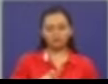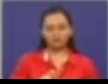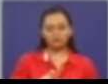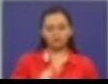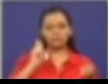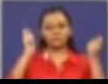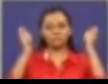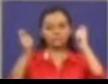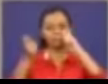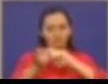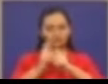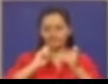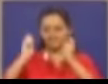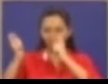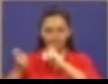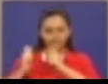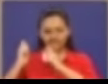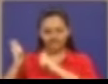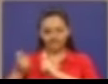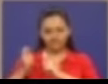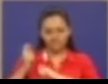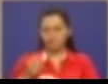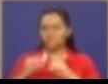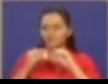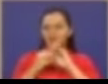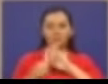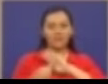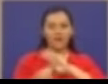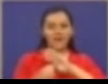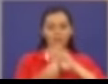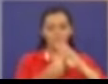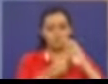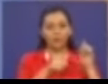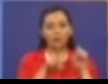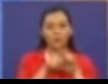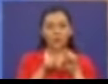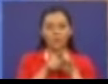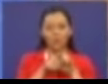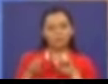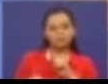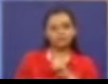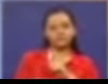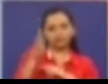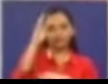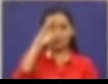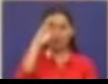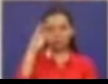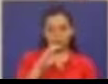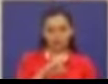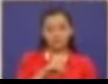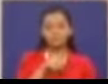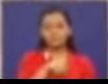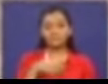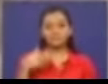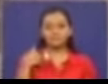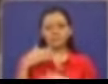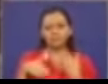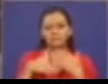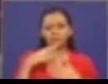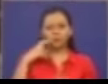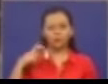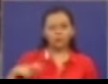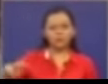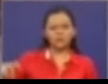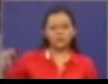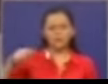transformar, por ejemplo, otros poblados, sobre todo en la ruta de los Espóndilos. Ahí ustedes ven el muelle de embarque construido por el gobierno nacional. Antes tenían los turistas que meterse